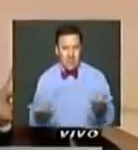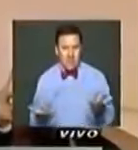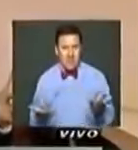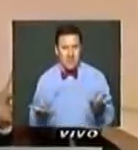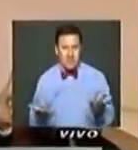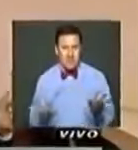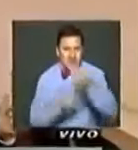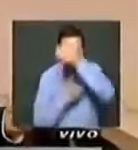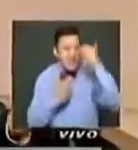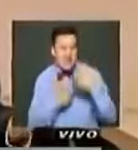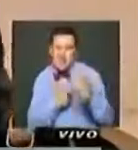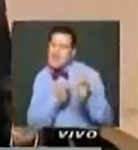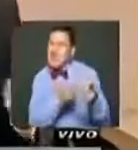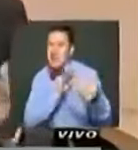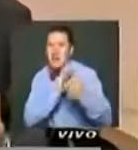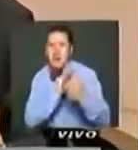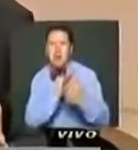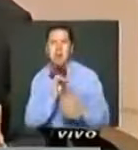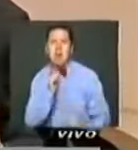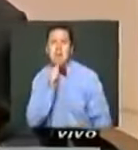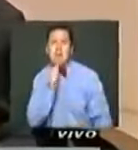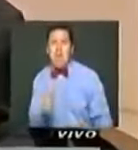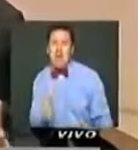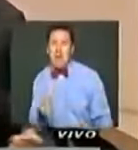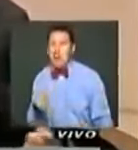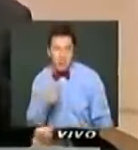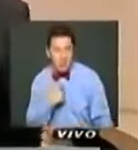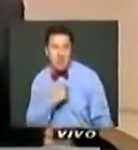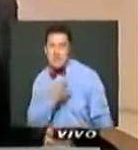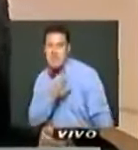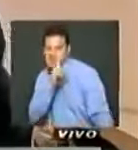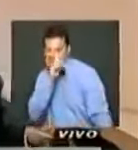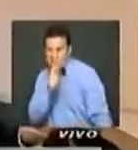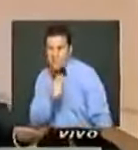desmanes de la guerrilla cometían peores desmanes. Qué terrible lo que ocurrió.